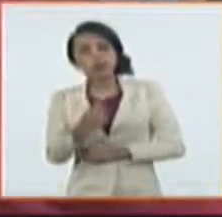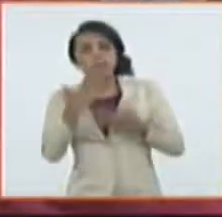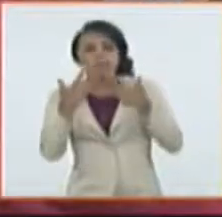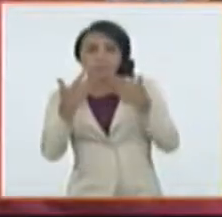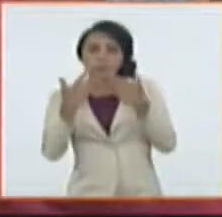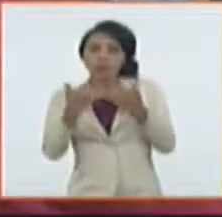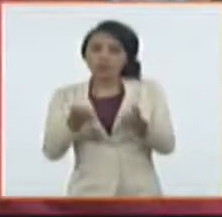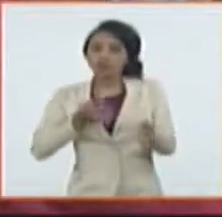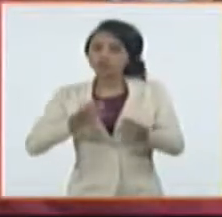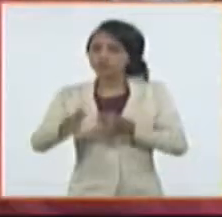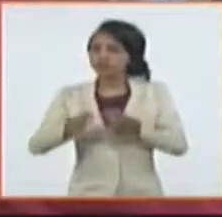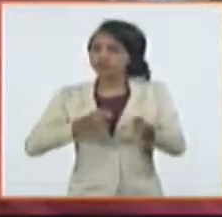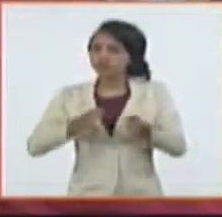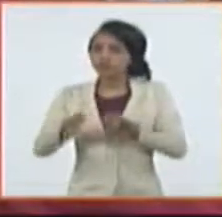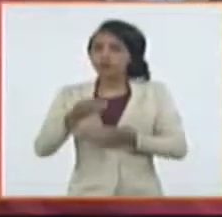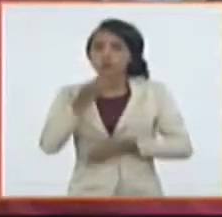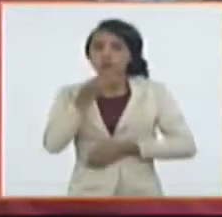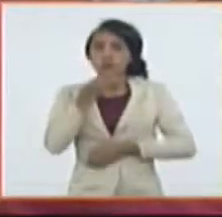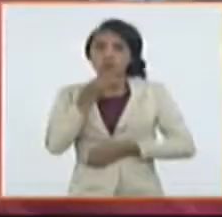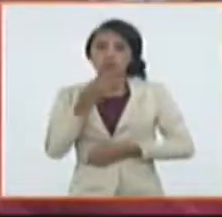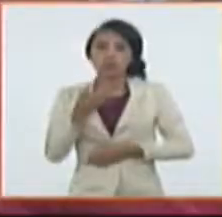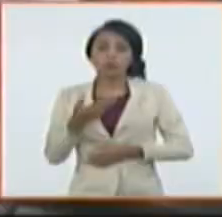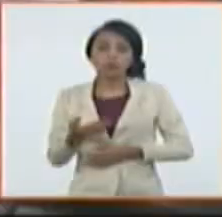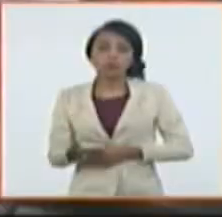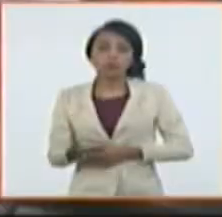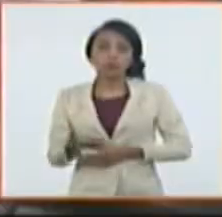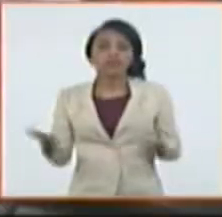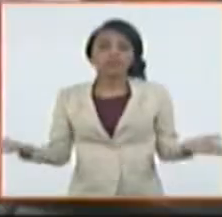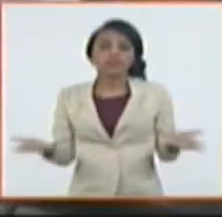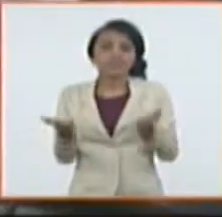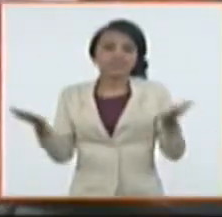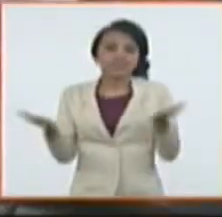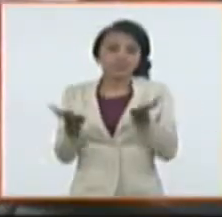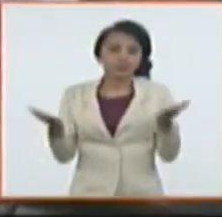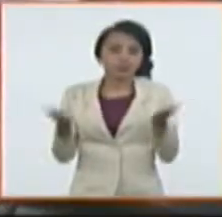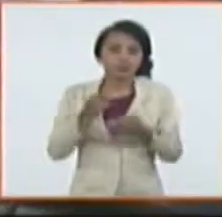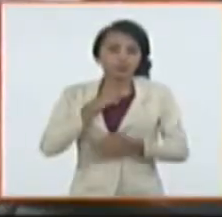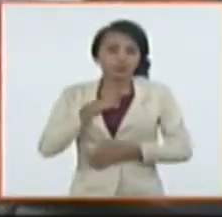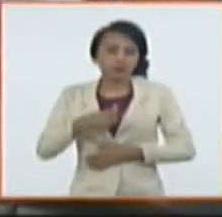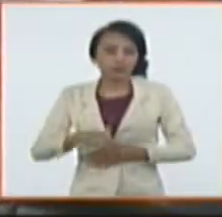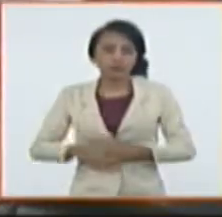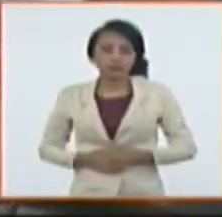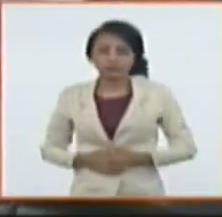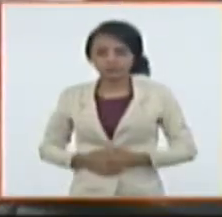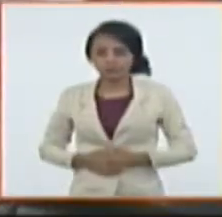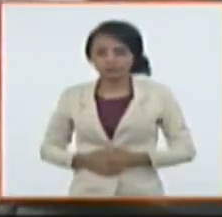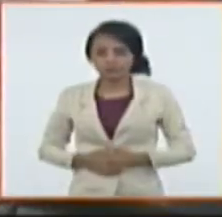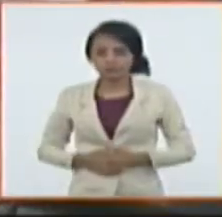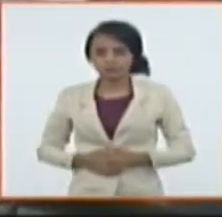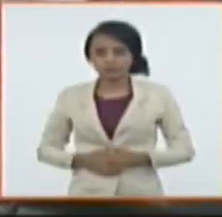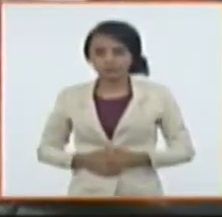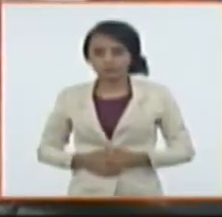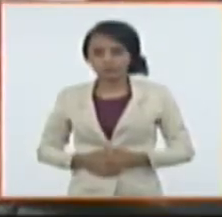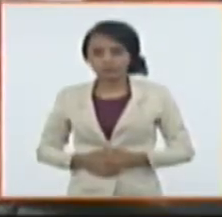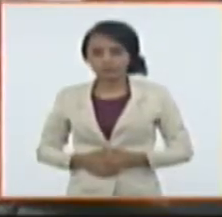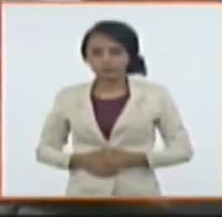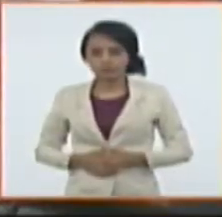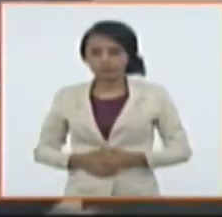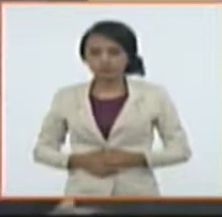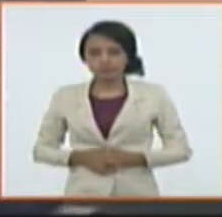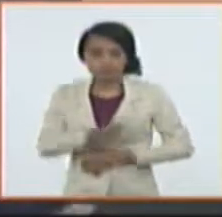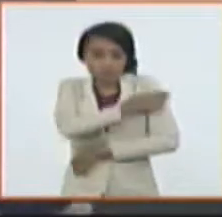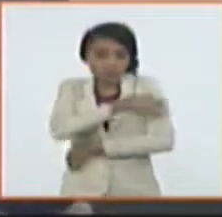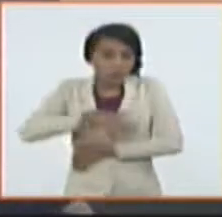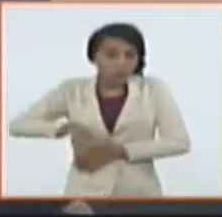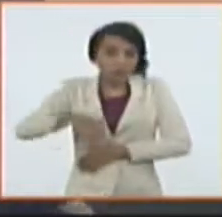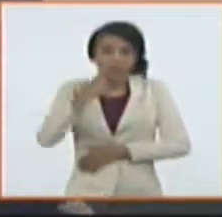llegar a su desarrollo, como son la discusión popular y el referendo sobre el Código de la